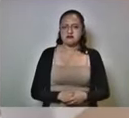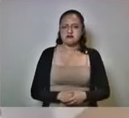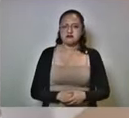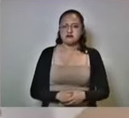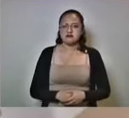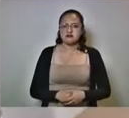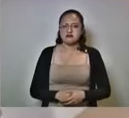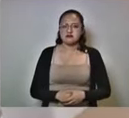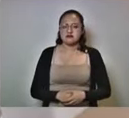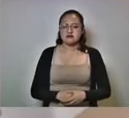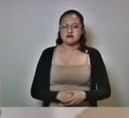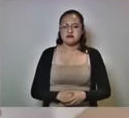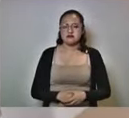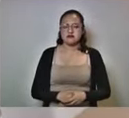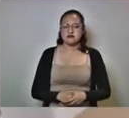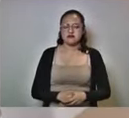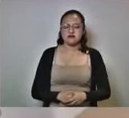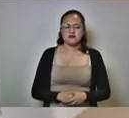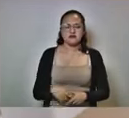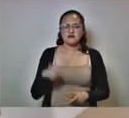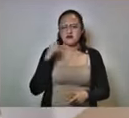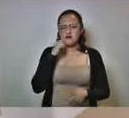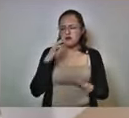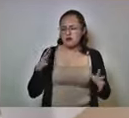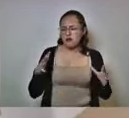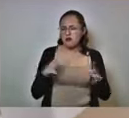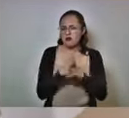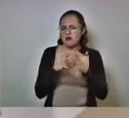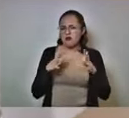coletazo. Pero la lucha es frontal.